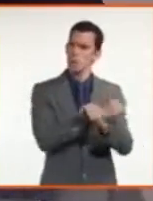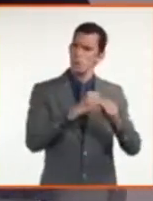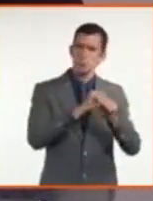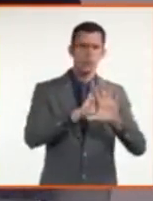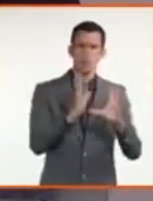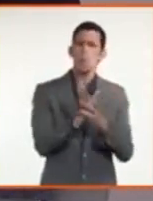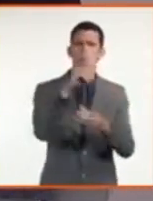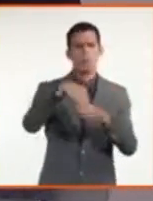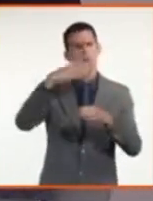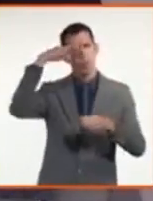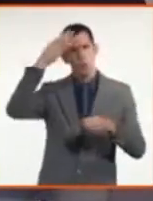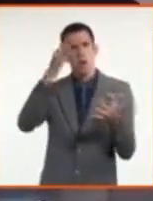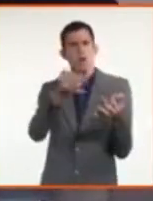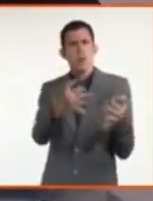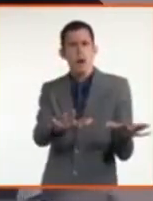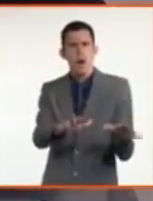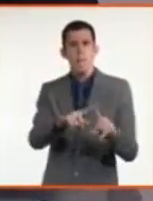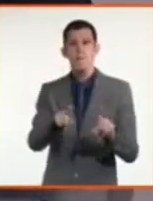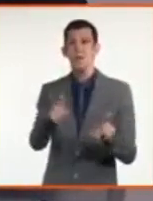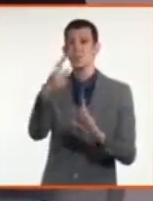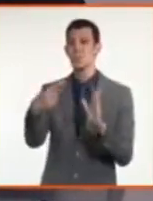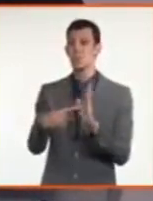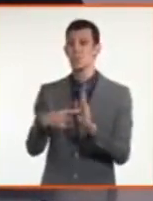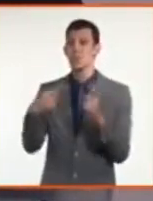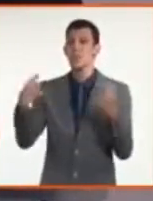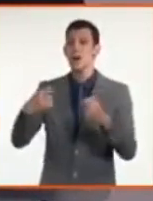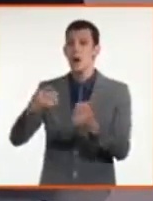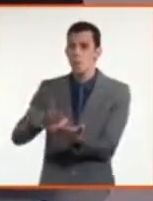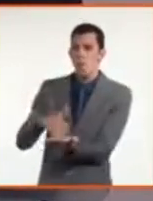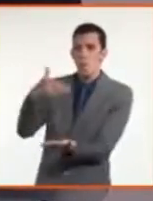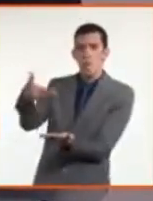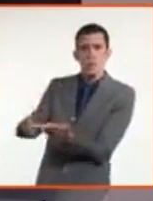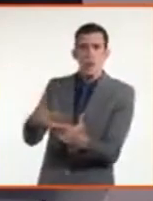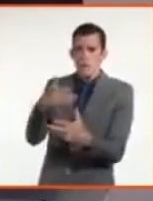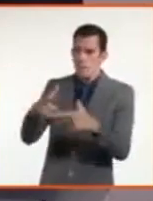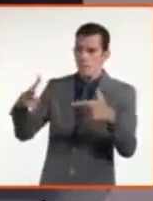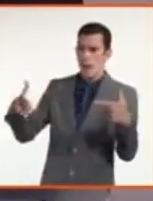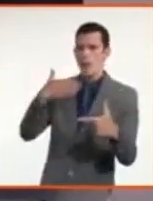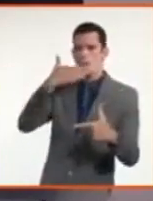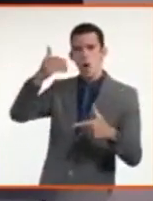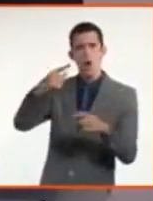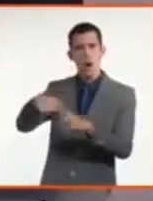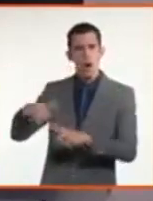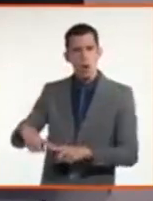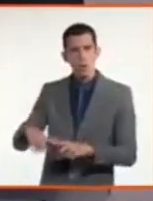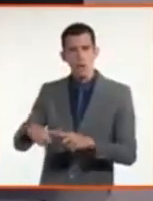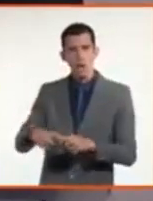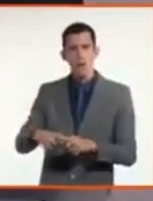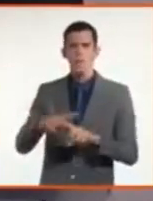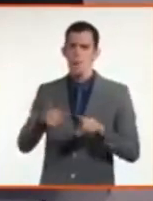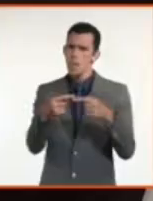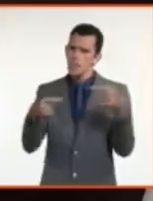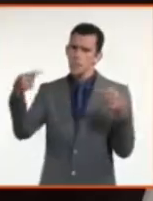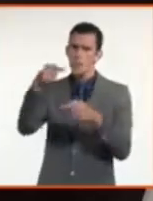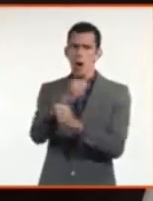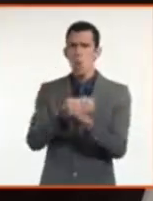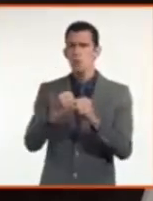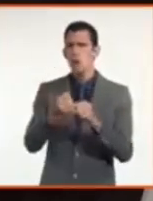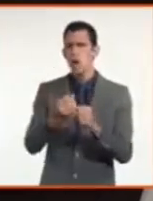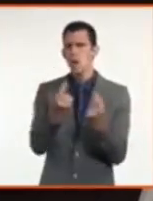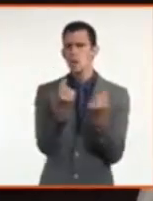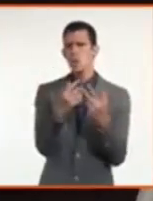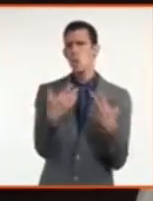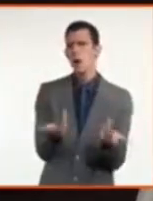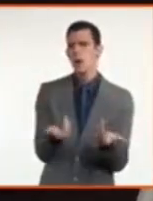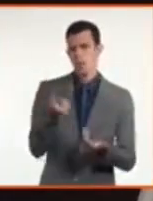nivel superior de oferta en peso cubano y hacia ese camino con el resto las medidas que hemos estado planteando uno entonces dos